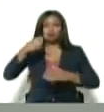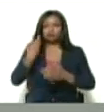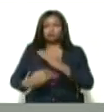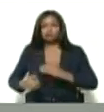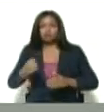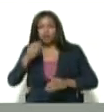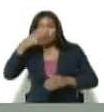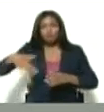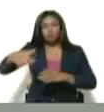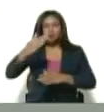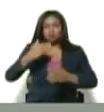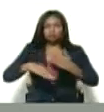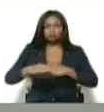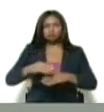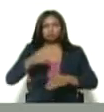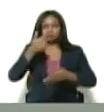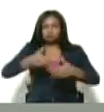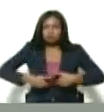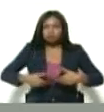el pueblo judío explotado.